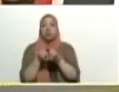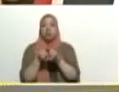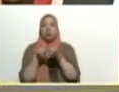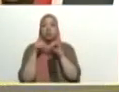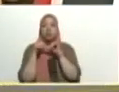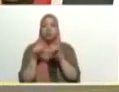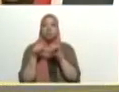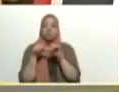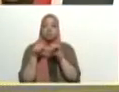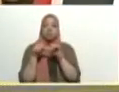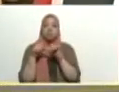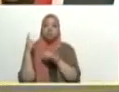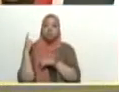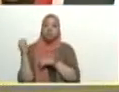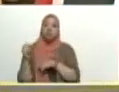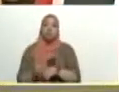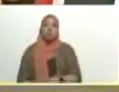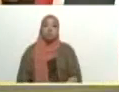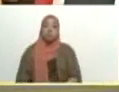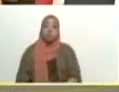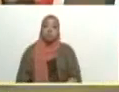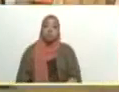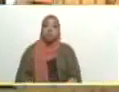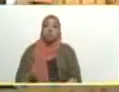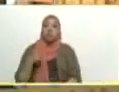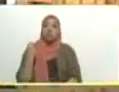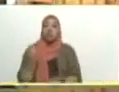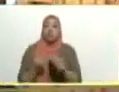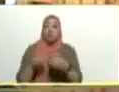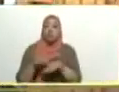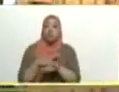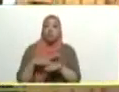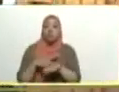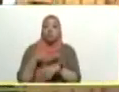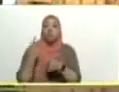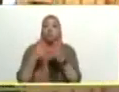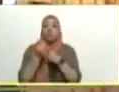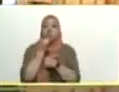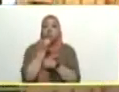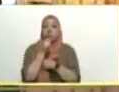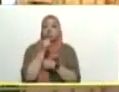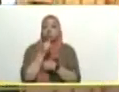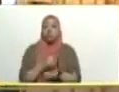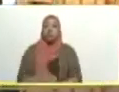momento, con el antiguo primer ministro de Trinidad y Tobago.